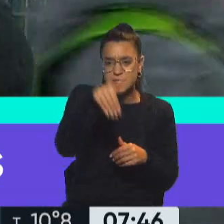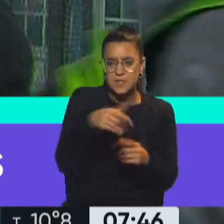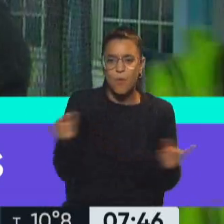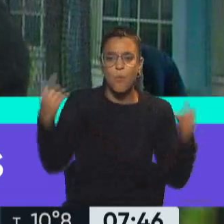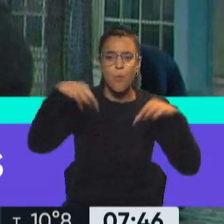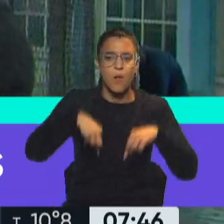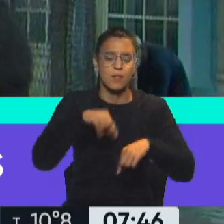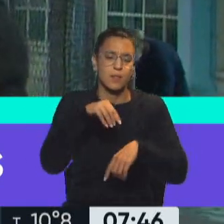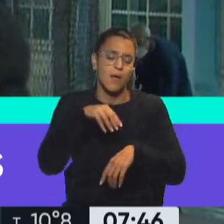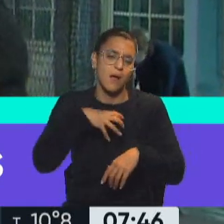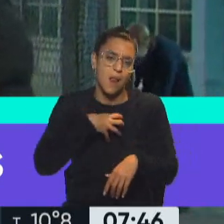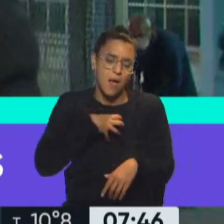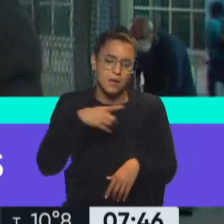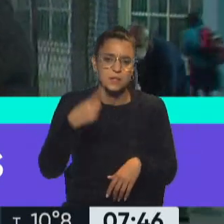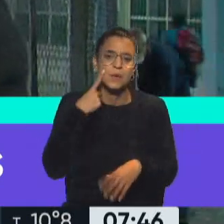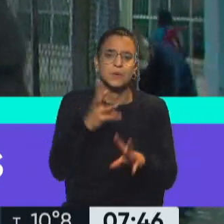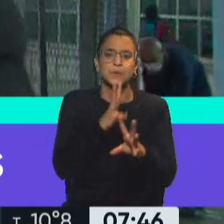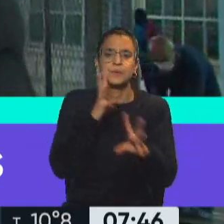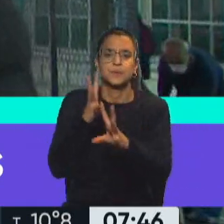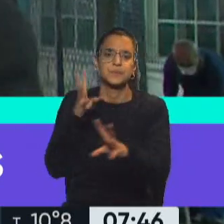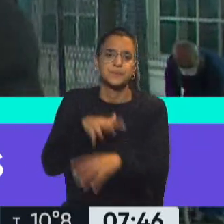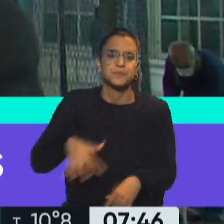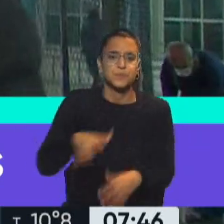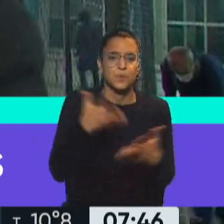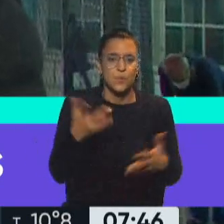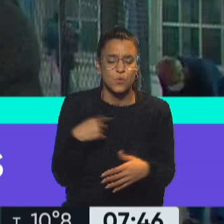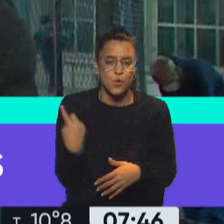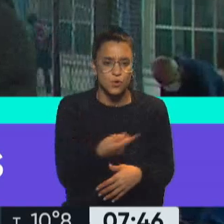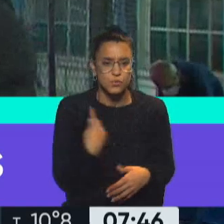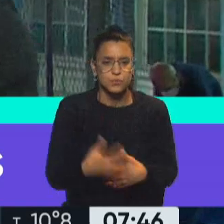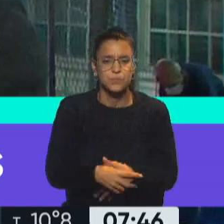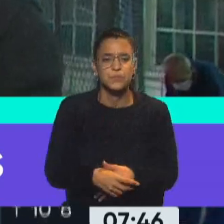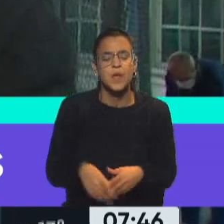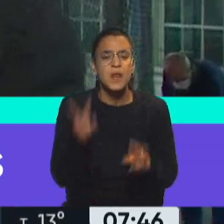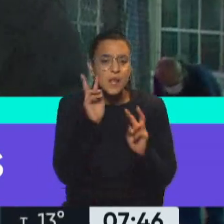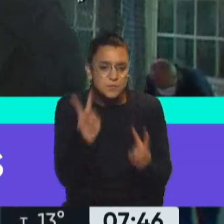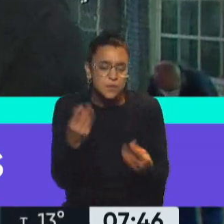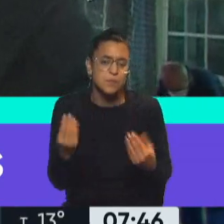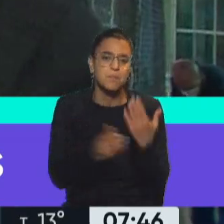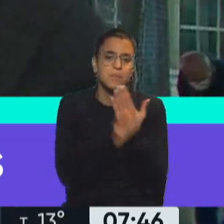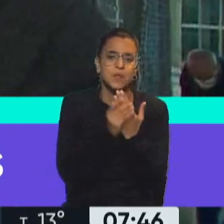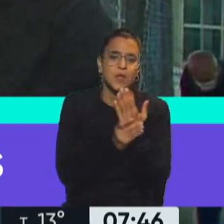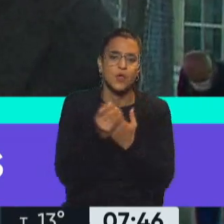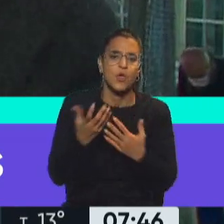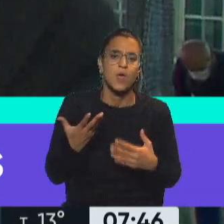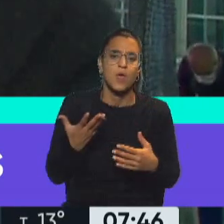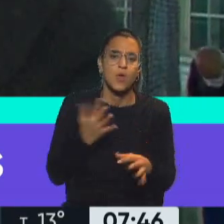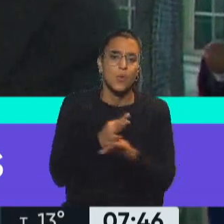regreso a las clases, como los chicos vemos allí formados en el patio? Bueno, lo hacemos respetando lo que pide el Ministerio de Educación, es